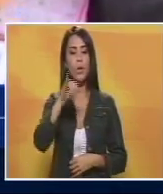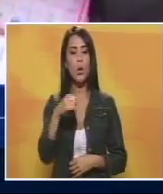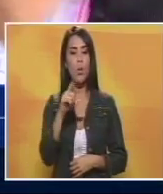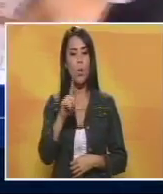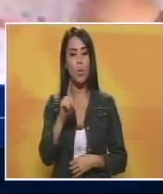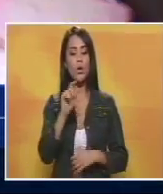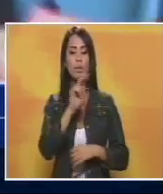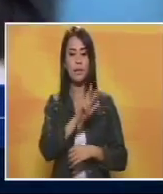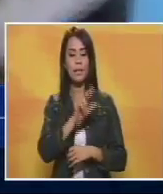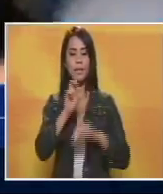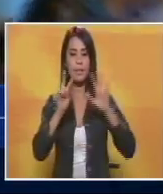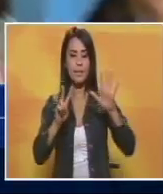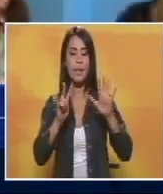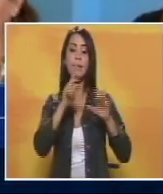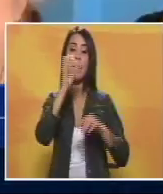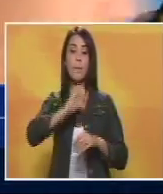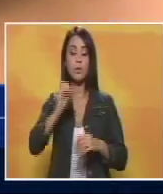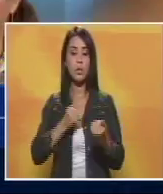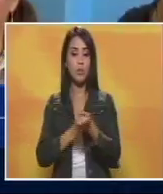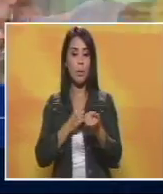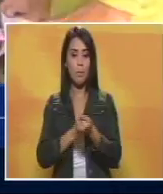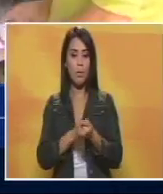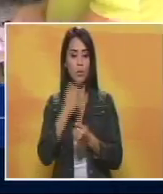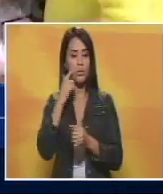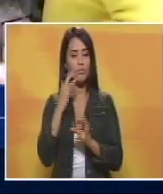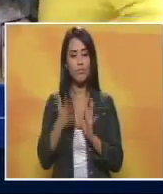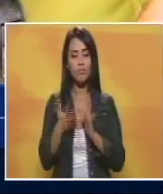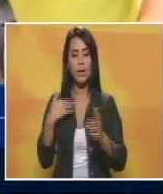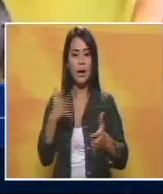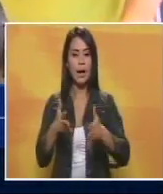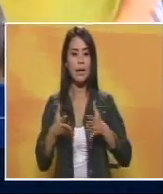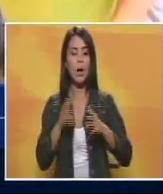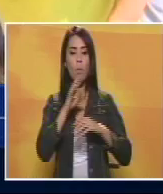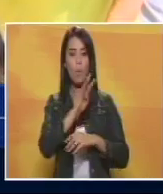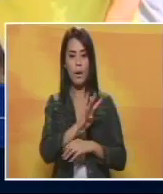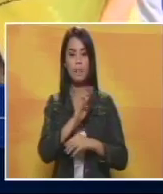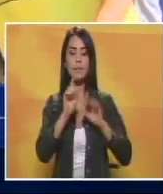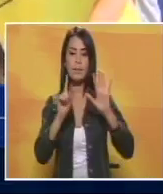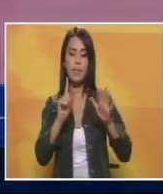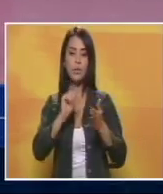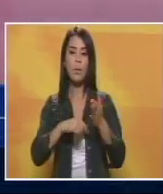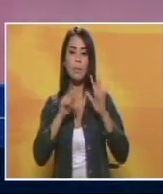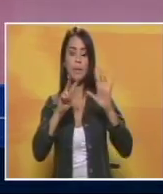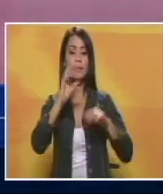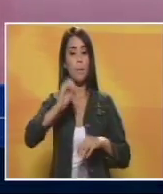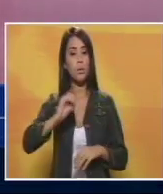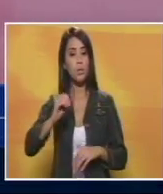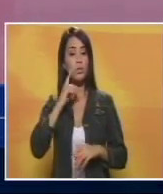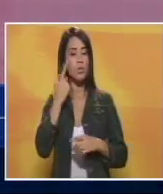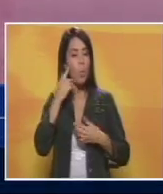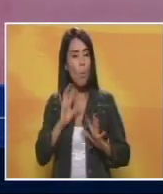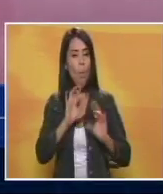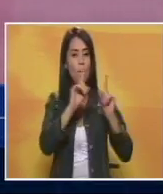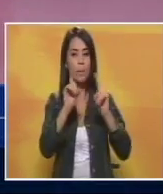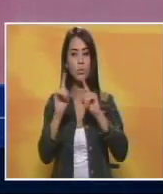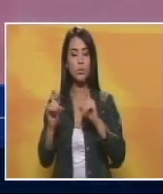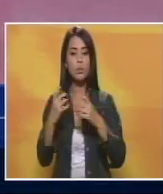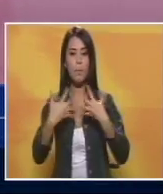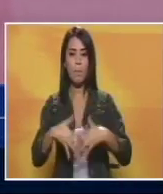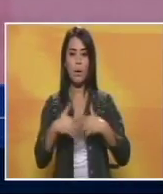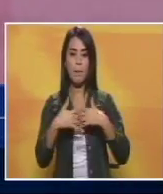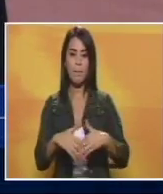con 37% de apoyo y su expectativa de triunfo llega a 46,7% según una encuesta divulgada por la